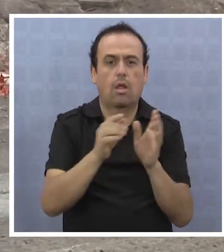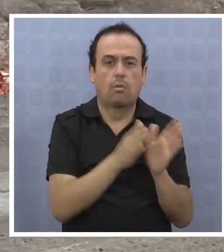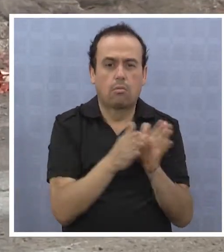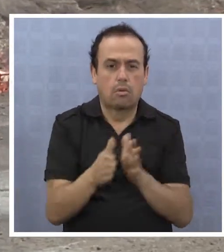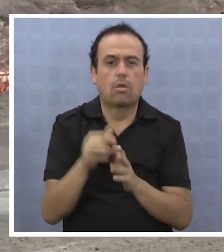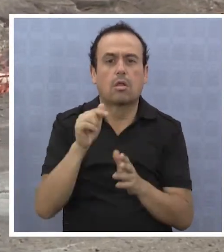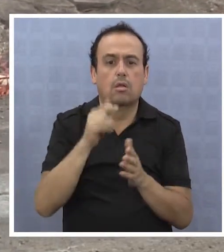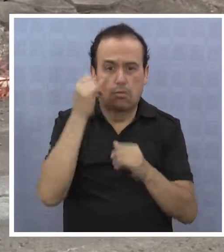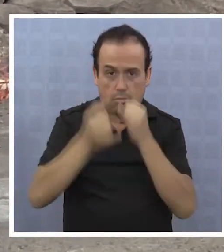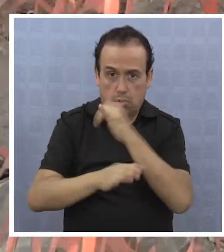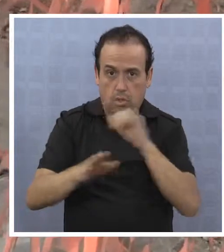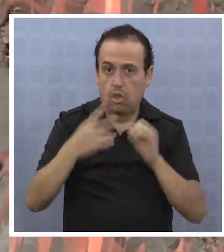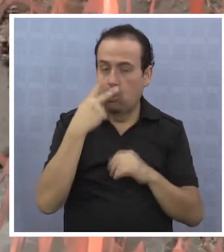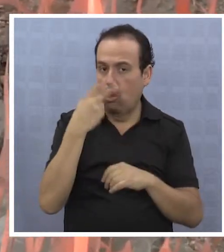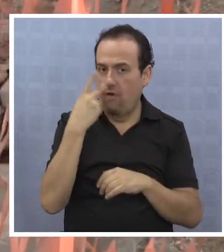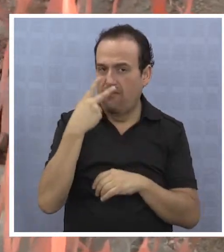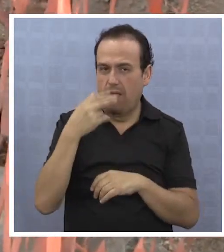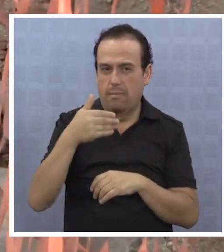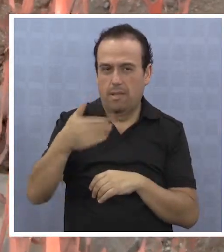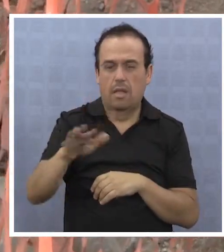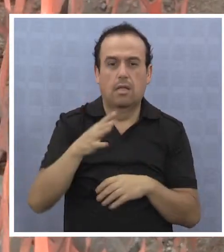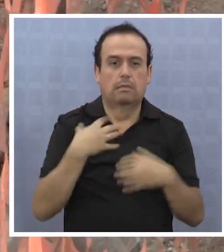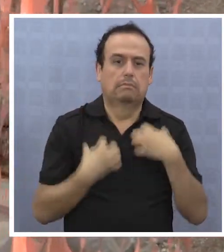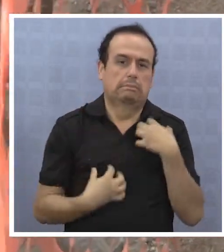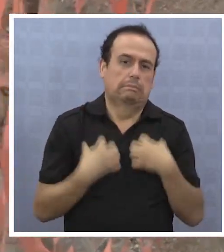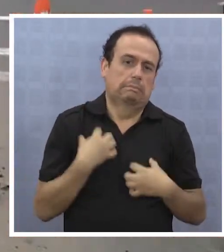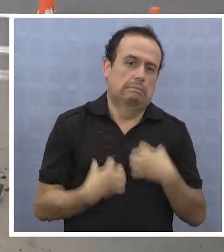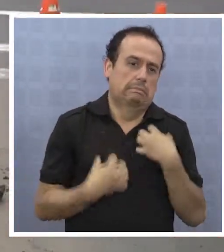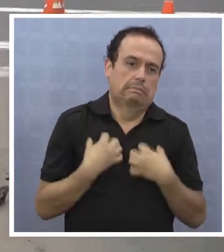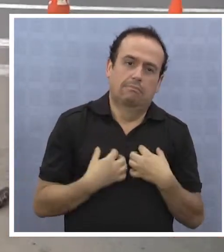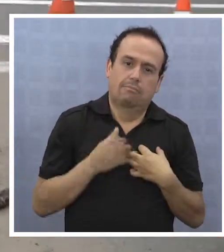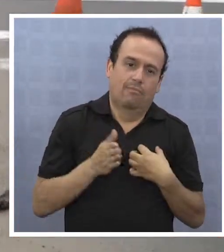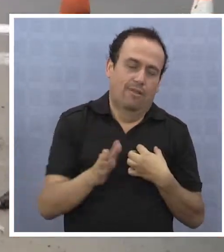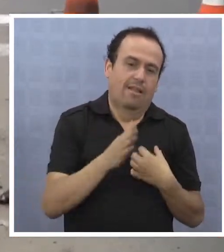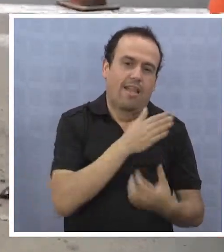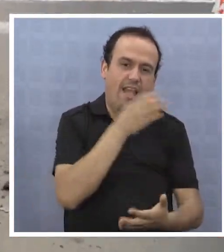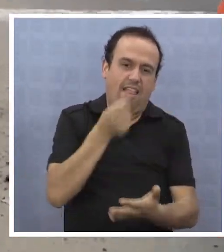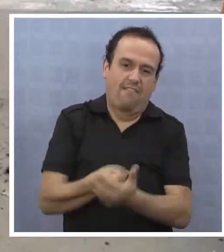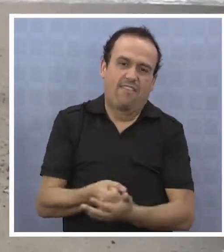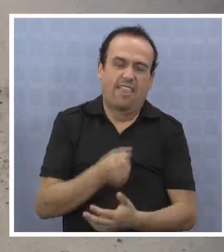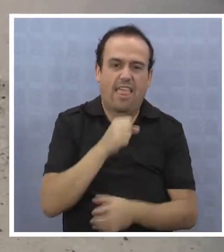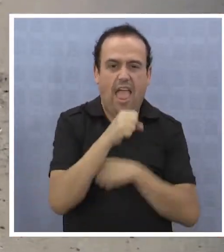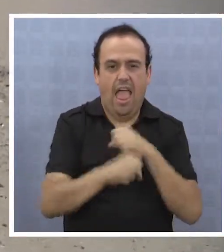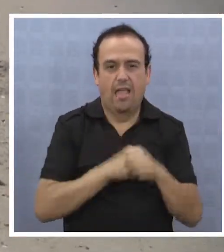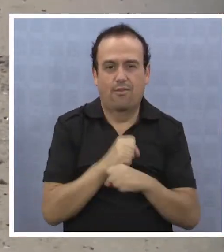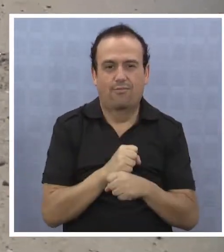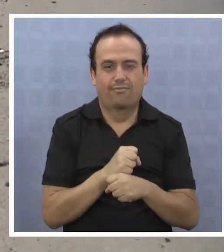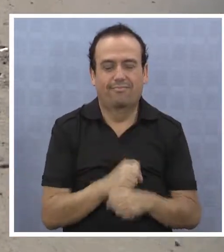programado para noviembre, lo que indica que las molestias se mantendrán hasta fines de año.